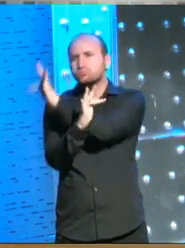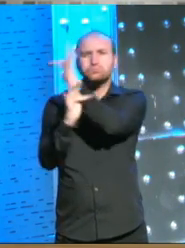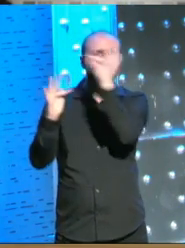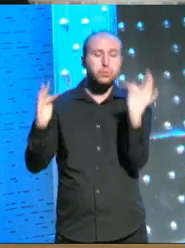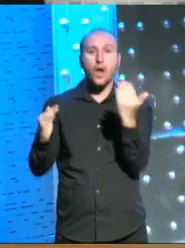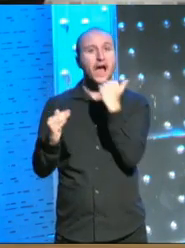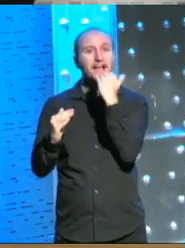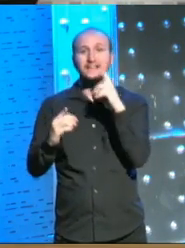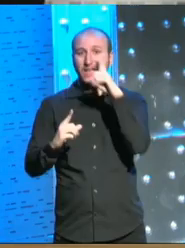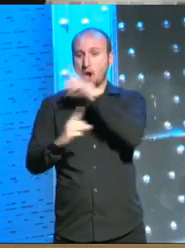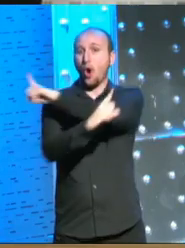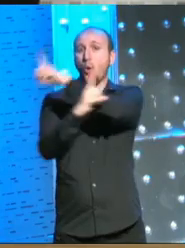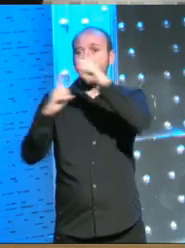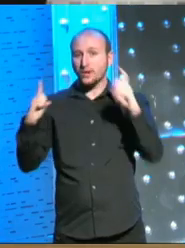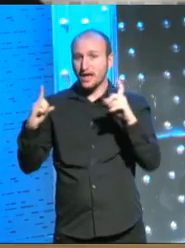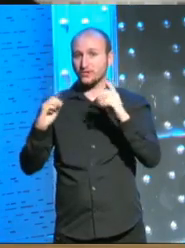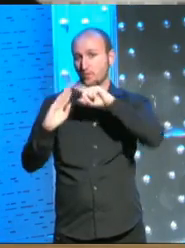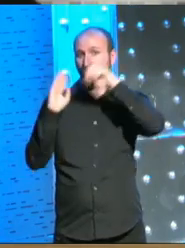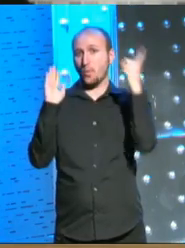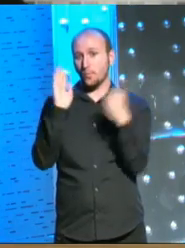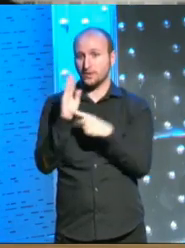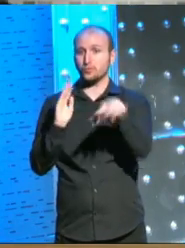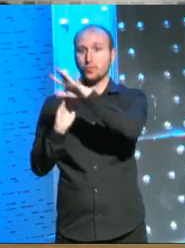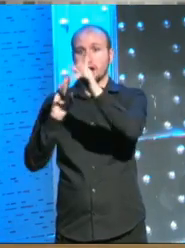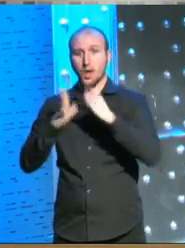año, en las zonas heladas del Yukon,